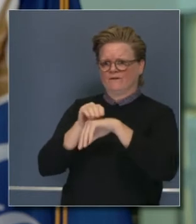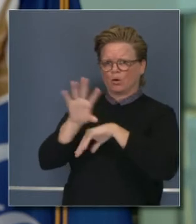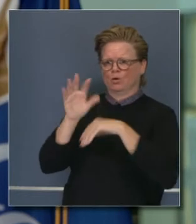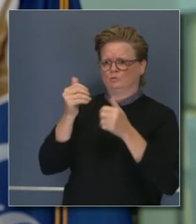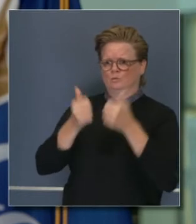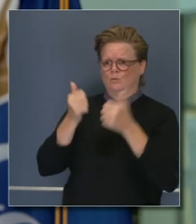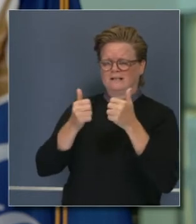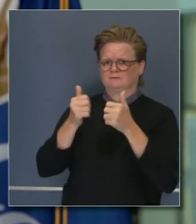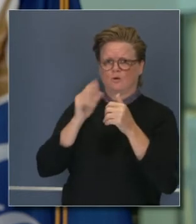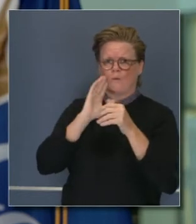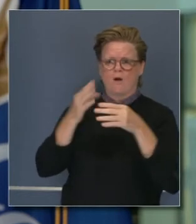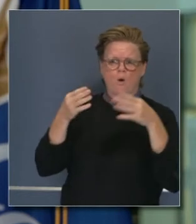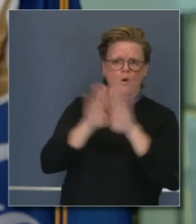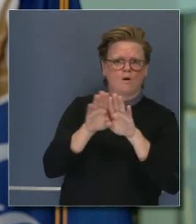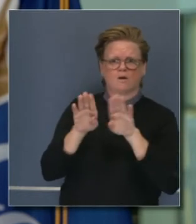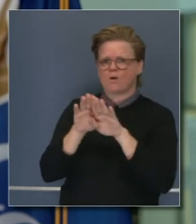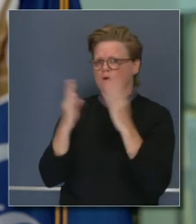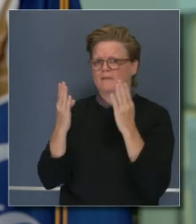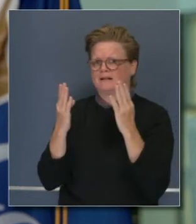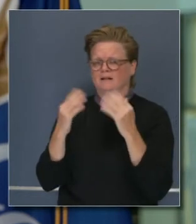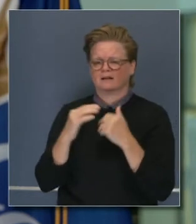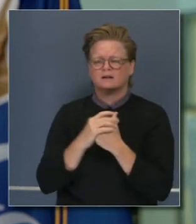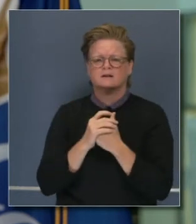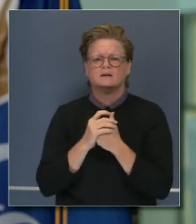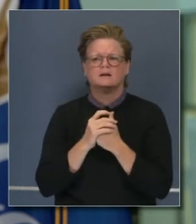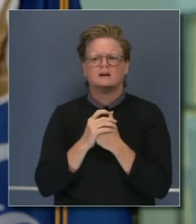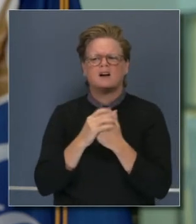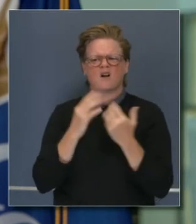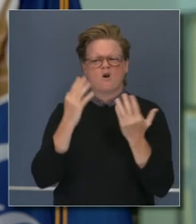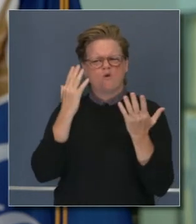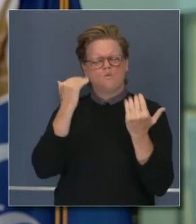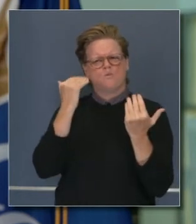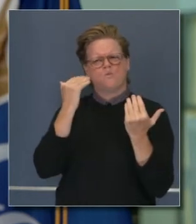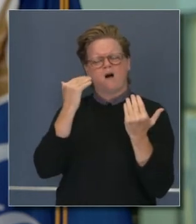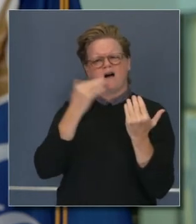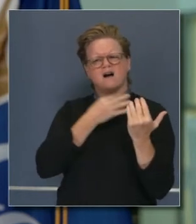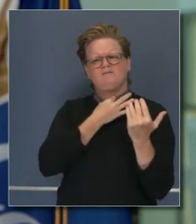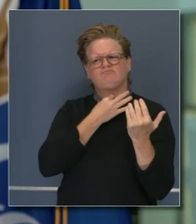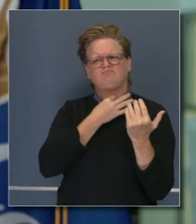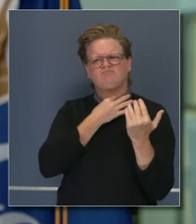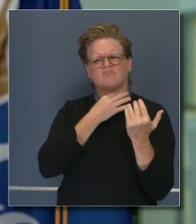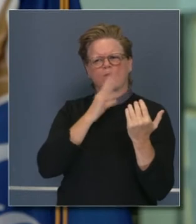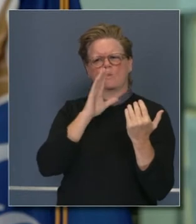precisos sobre la COVID. Entonces, ¿puede usted hablarnos más